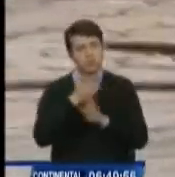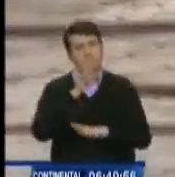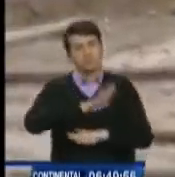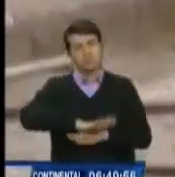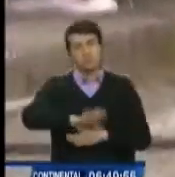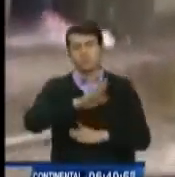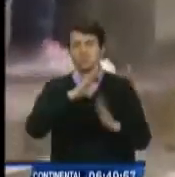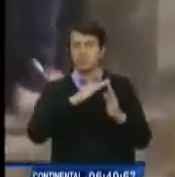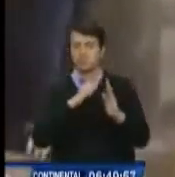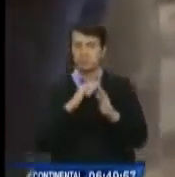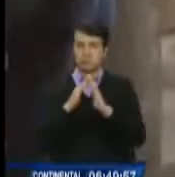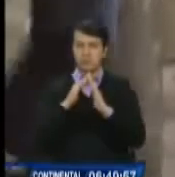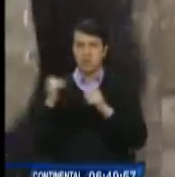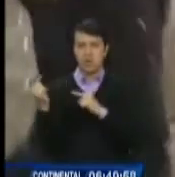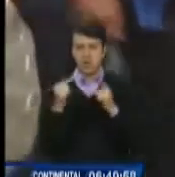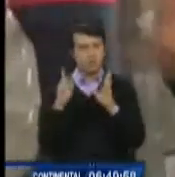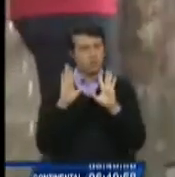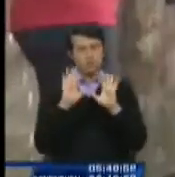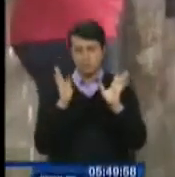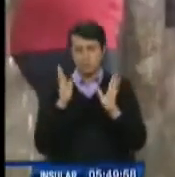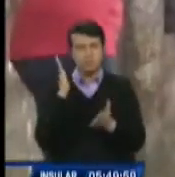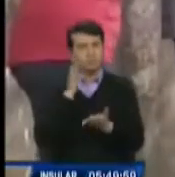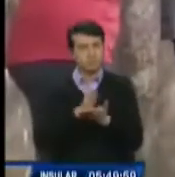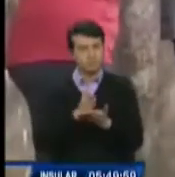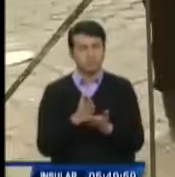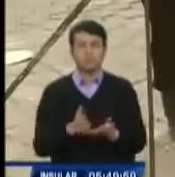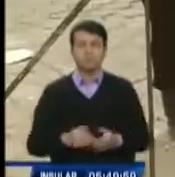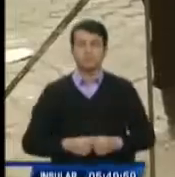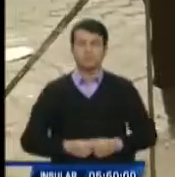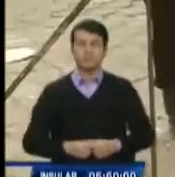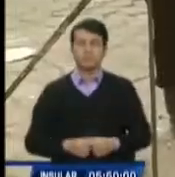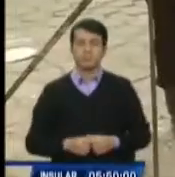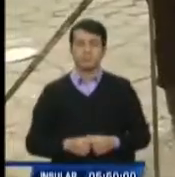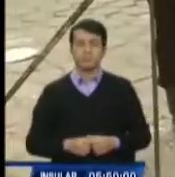para evitar más enfrentamientos. Fabricio Ceballos, Ecuador TV.